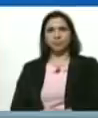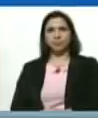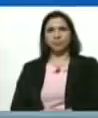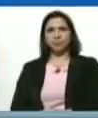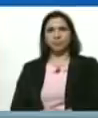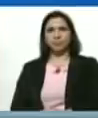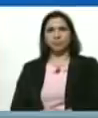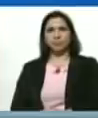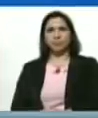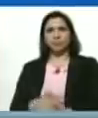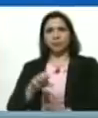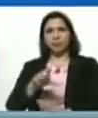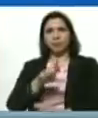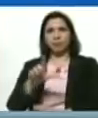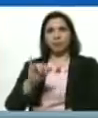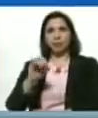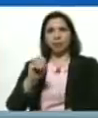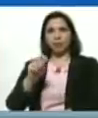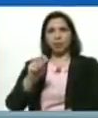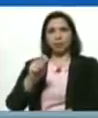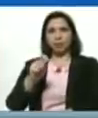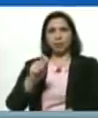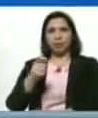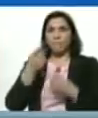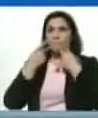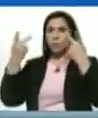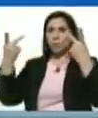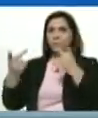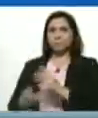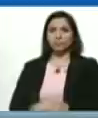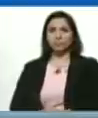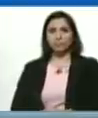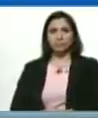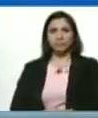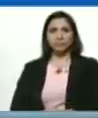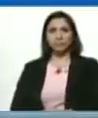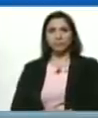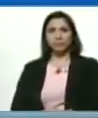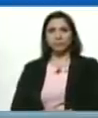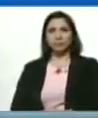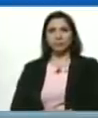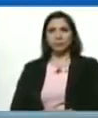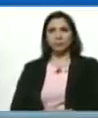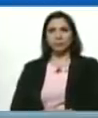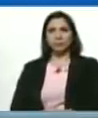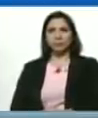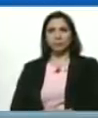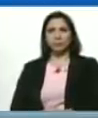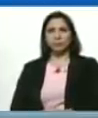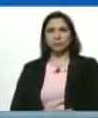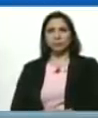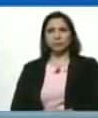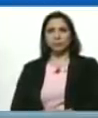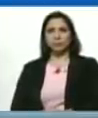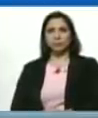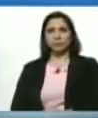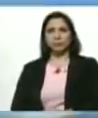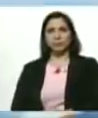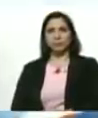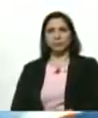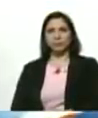elio habrán declara la agencia reuters nos saca el día de